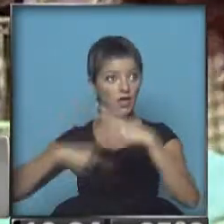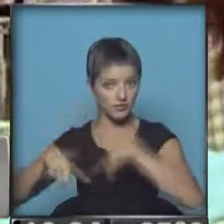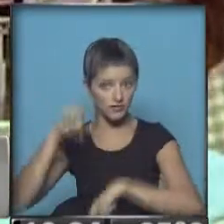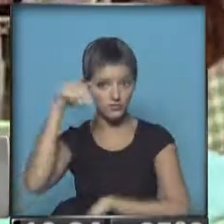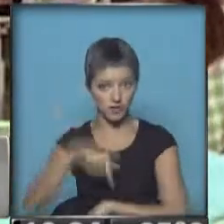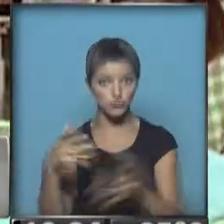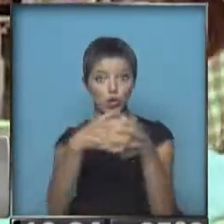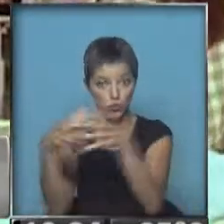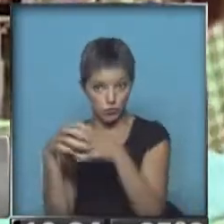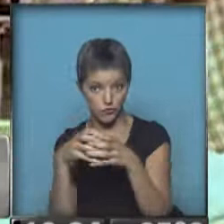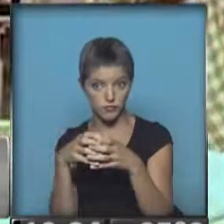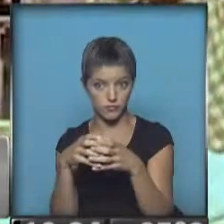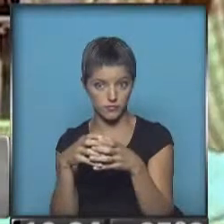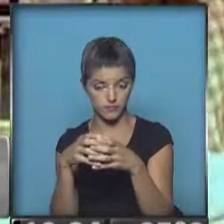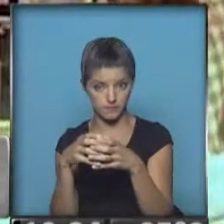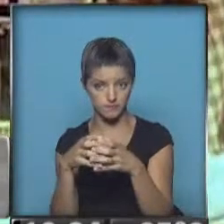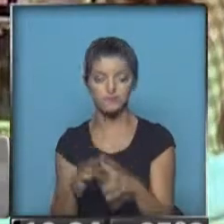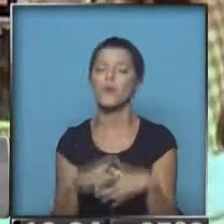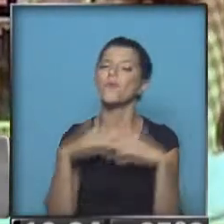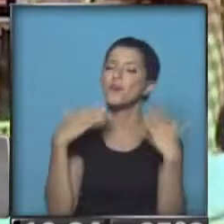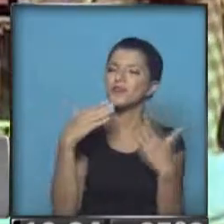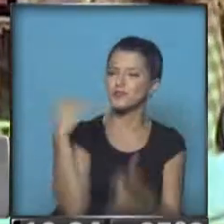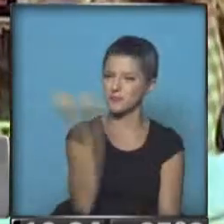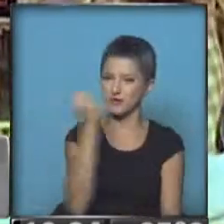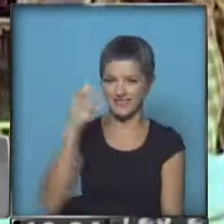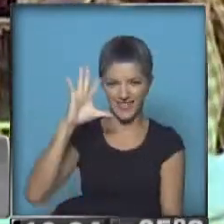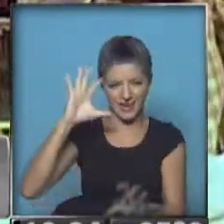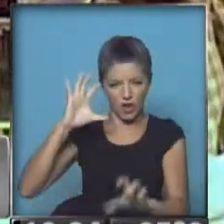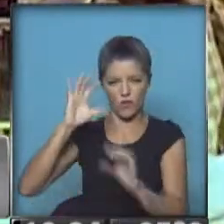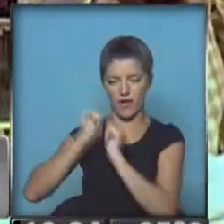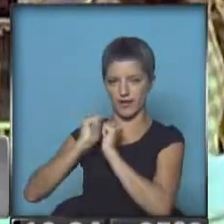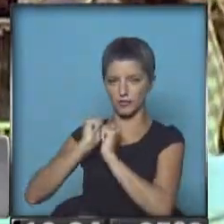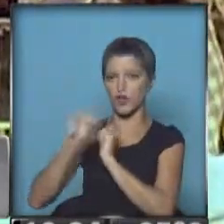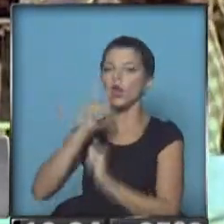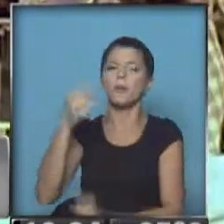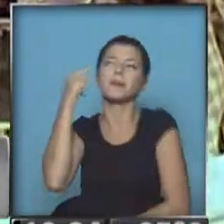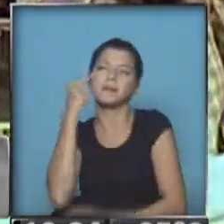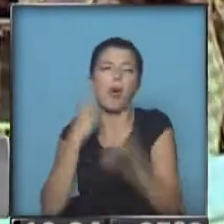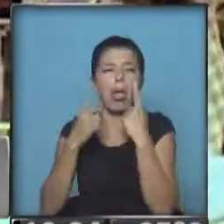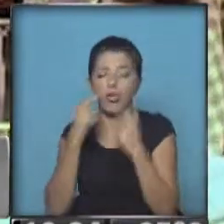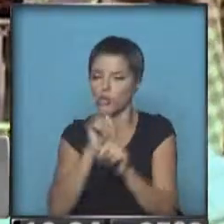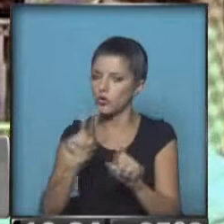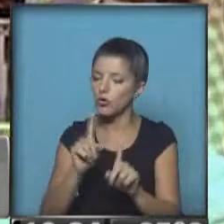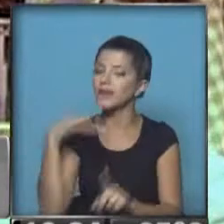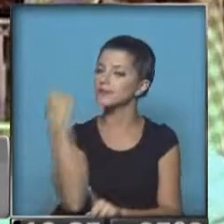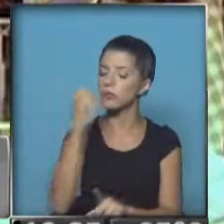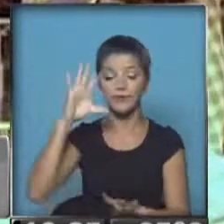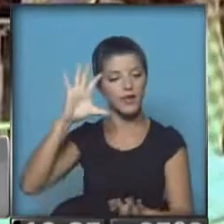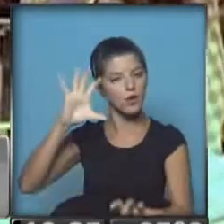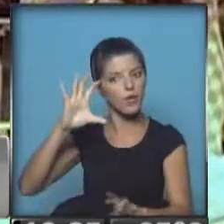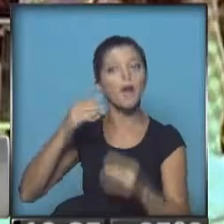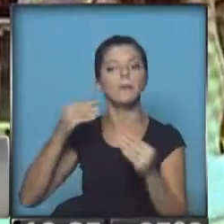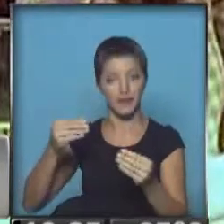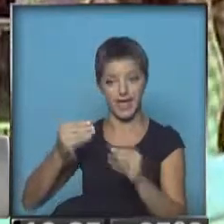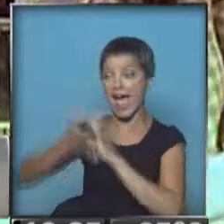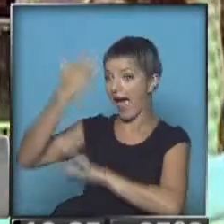de estos espacios. Por eso es importante recordar la historia, no porque seamos nostalgiosos, sino simplemente para no volver a